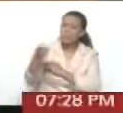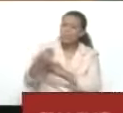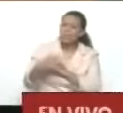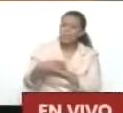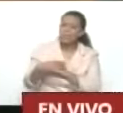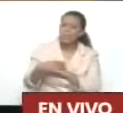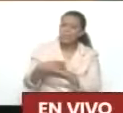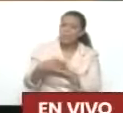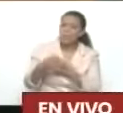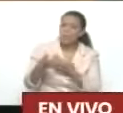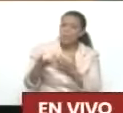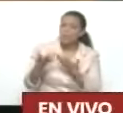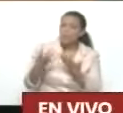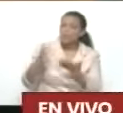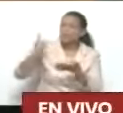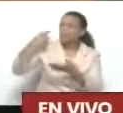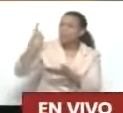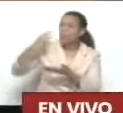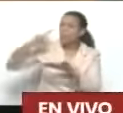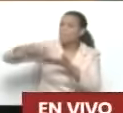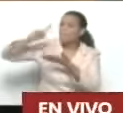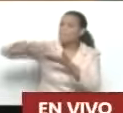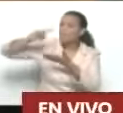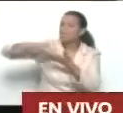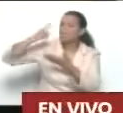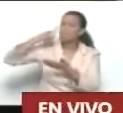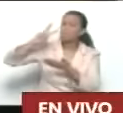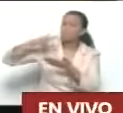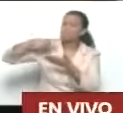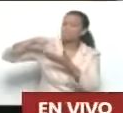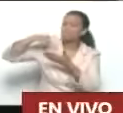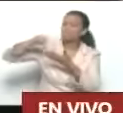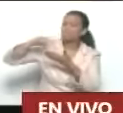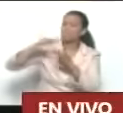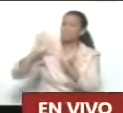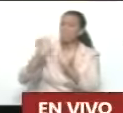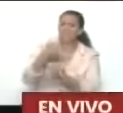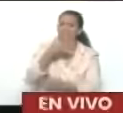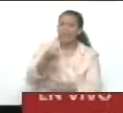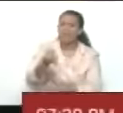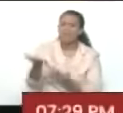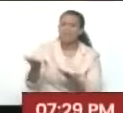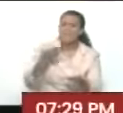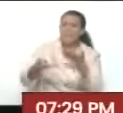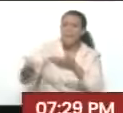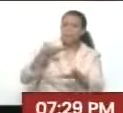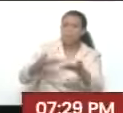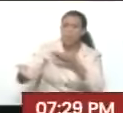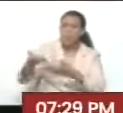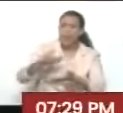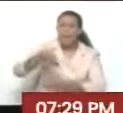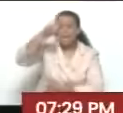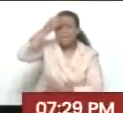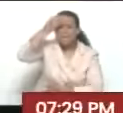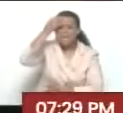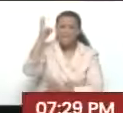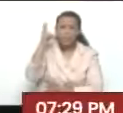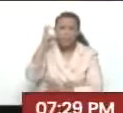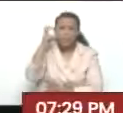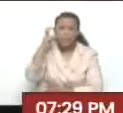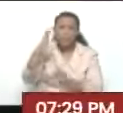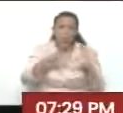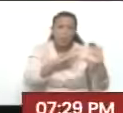seamos consumidores pasivos, sino que estemos de alguna manera también interactuando, aprendiendo, escuchando,